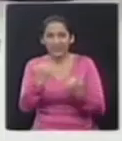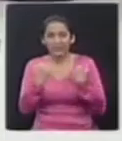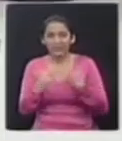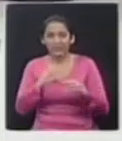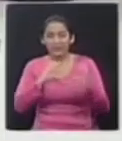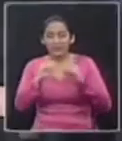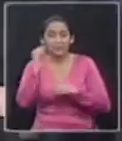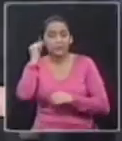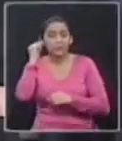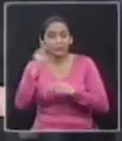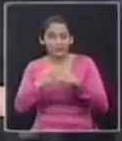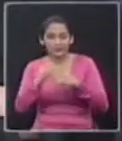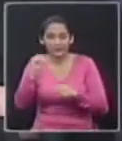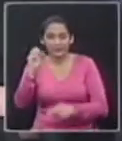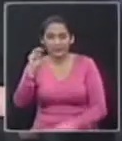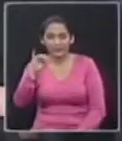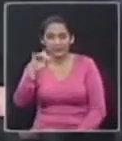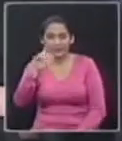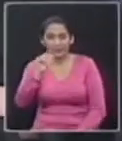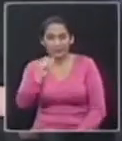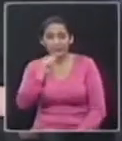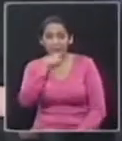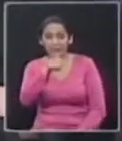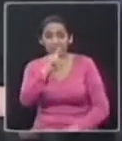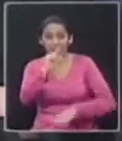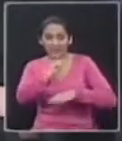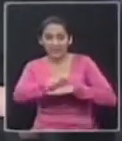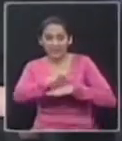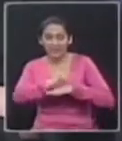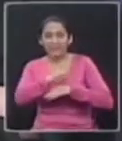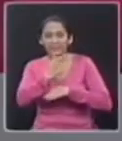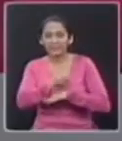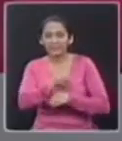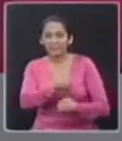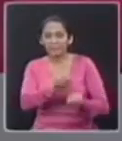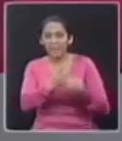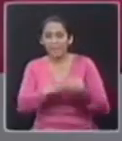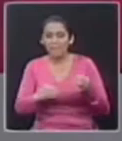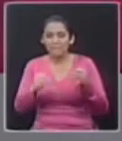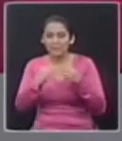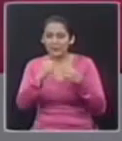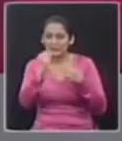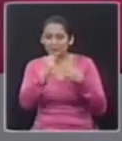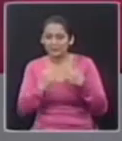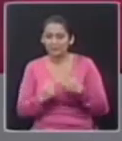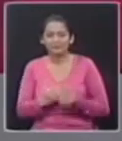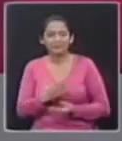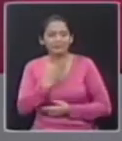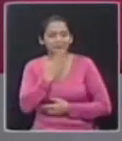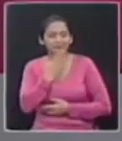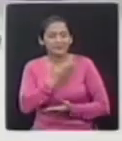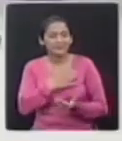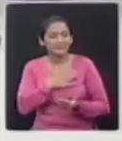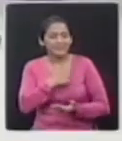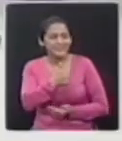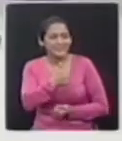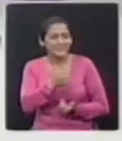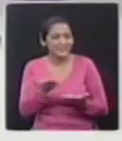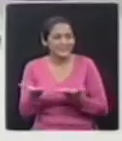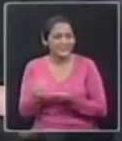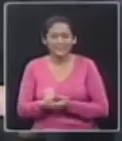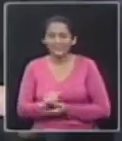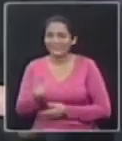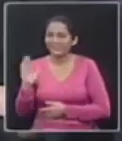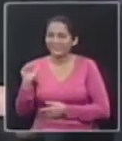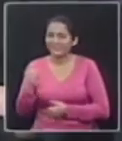Moreno, que es la gerente de Relaciones Públicas y Responsabilidad Social de DirecTV, para contarnos más detalles. ¿Cómo estás, Camila? Bienvenida. Hola,